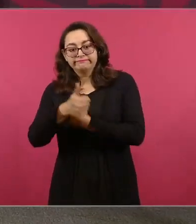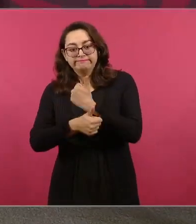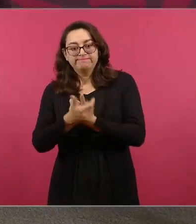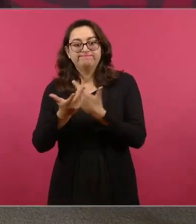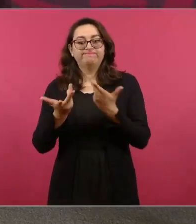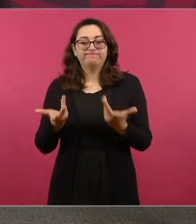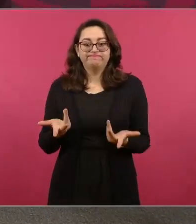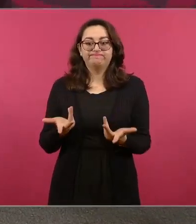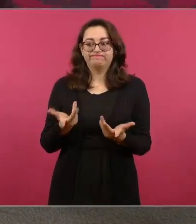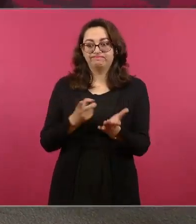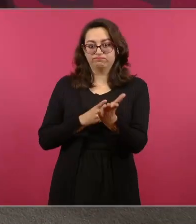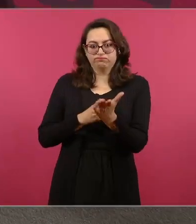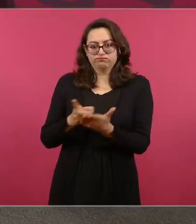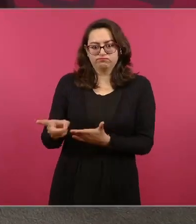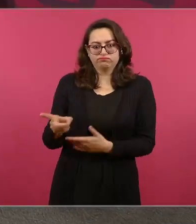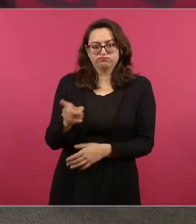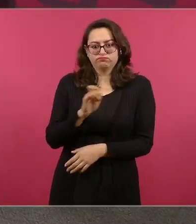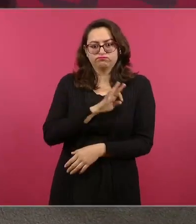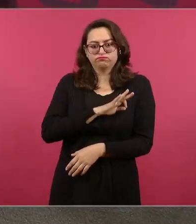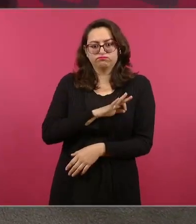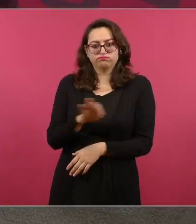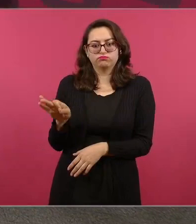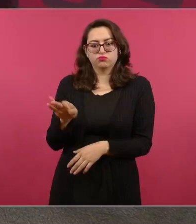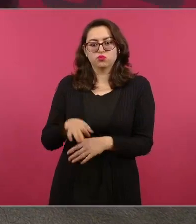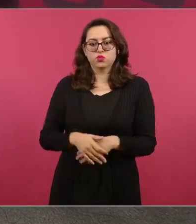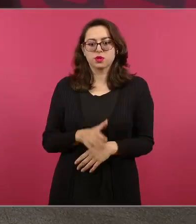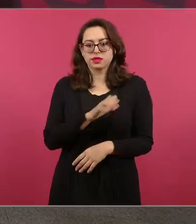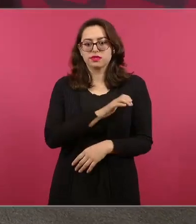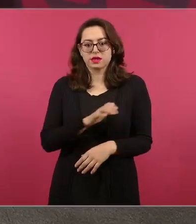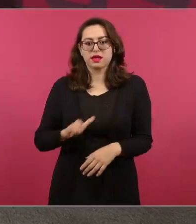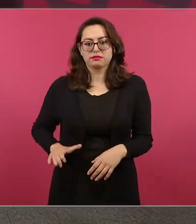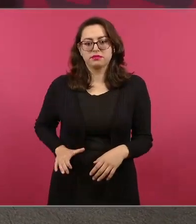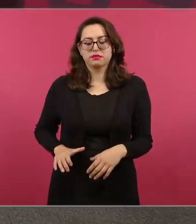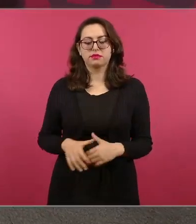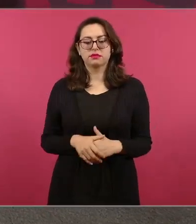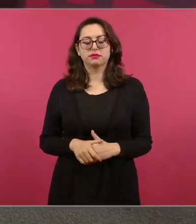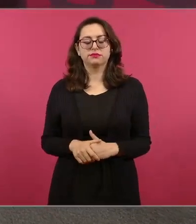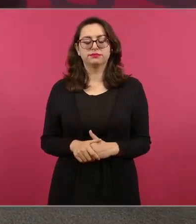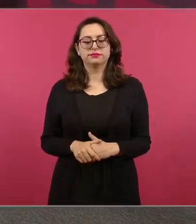legítimo de ser candidatos.